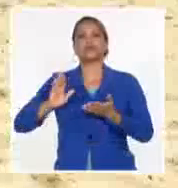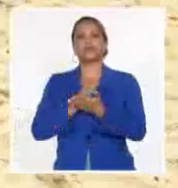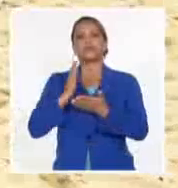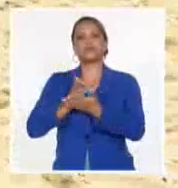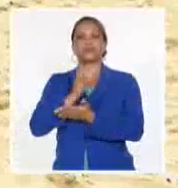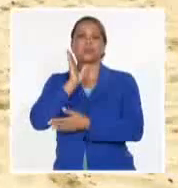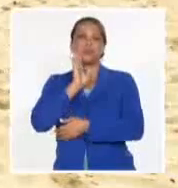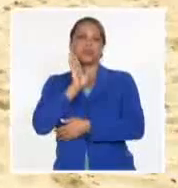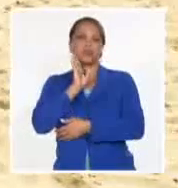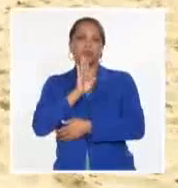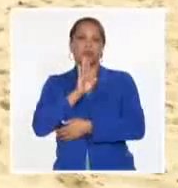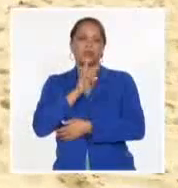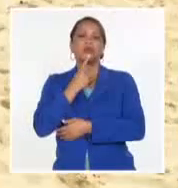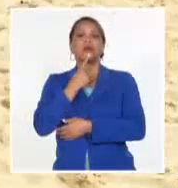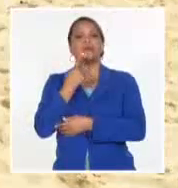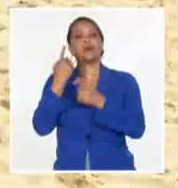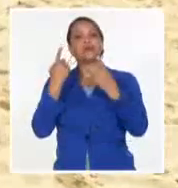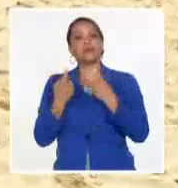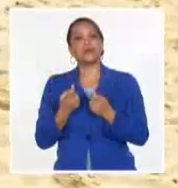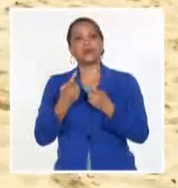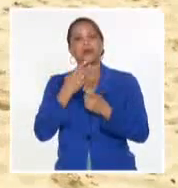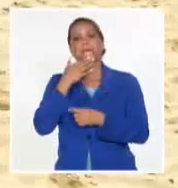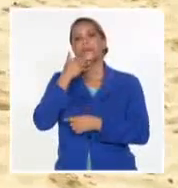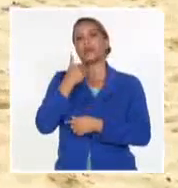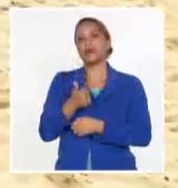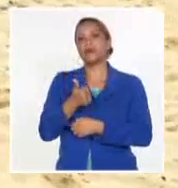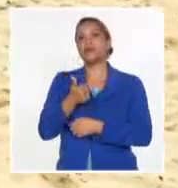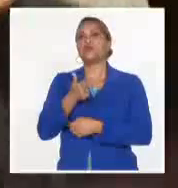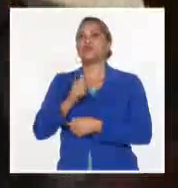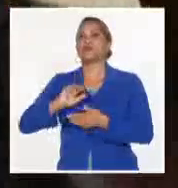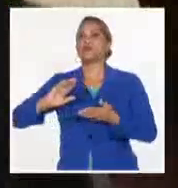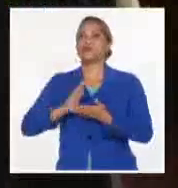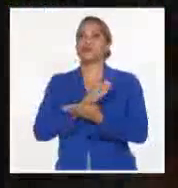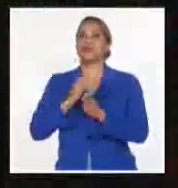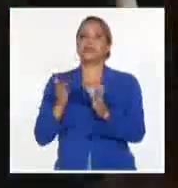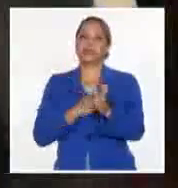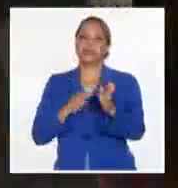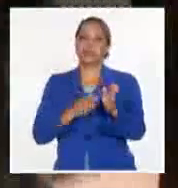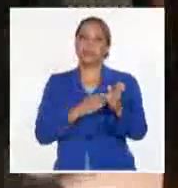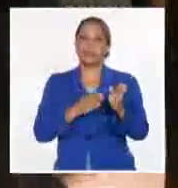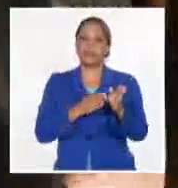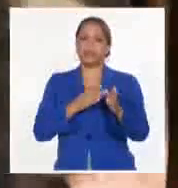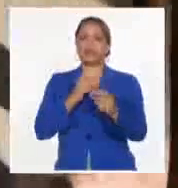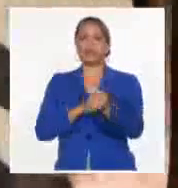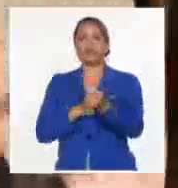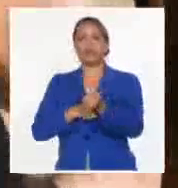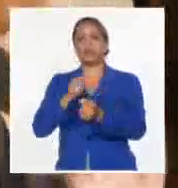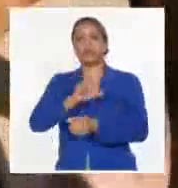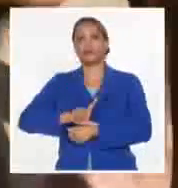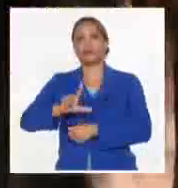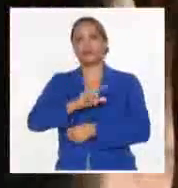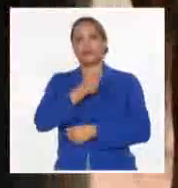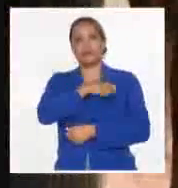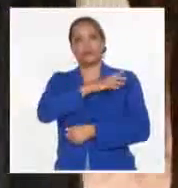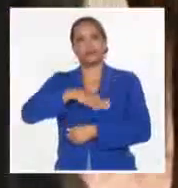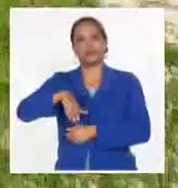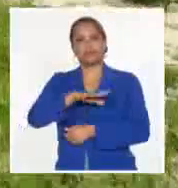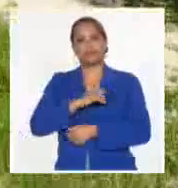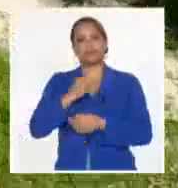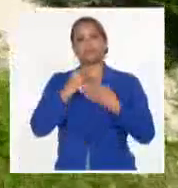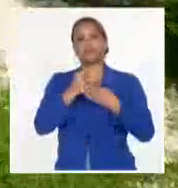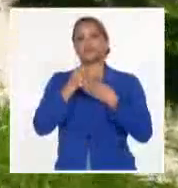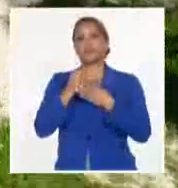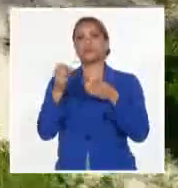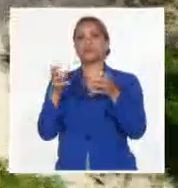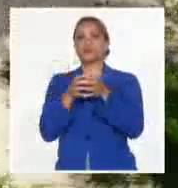aunque ciertamente cuesta más borrar la indisciplina y las costumbres sociales que la arrojaron allí. Con la colaboración de un equipo